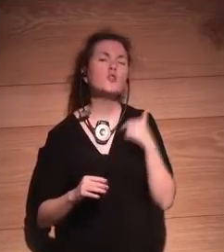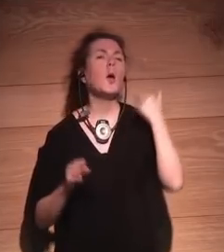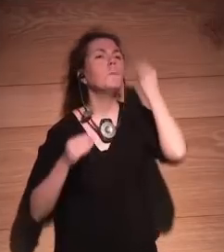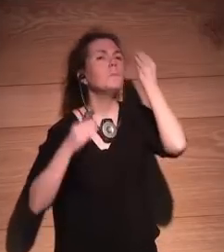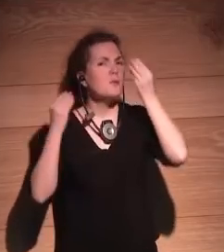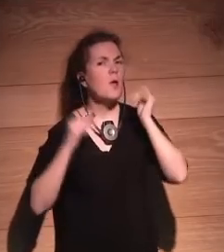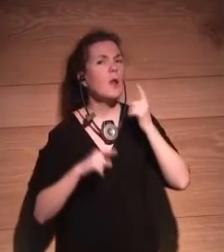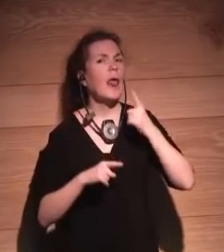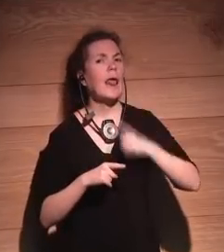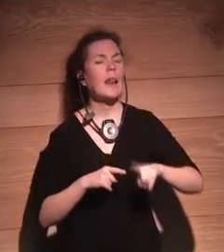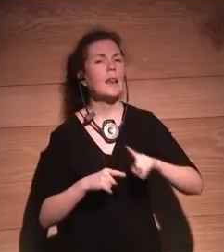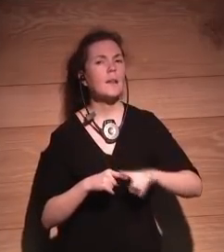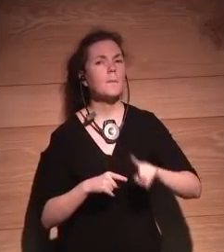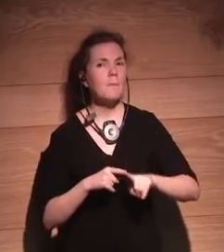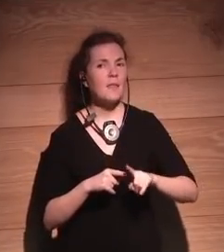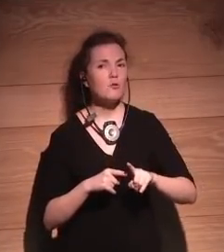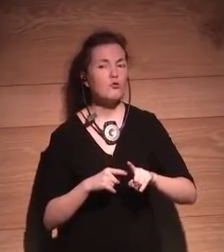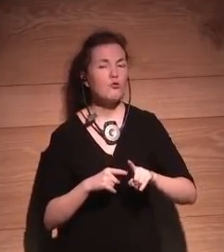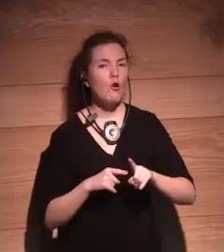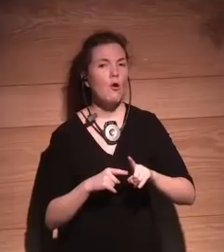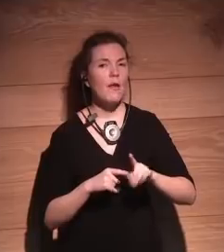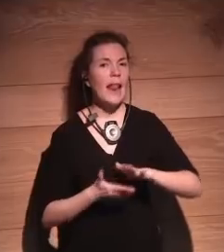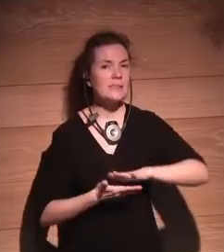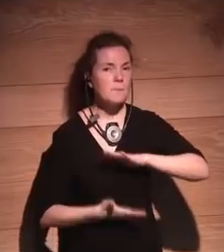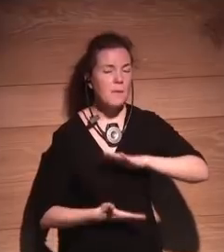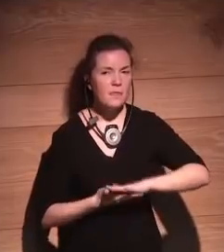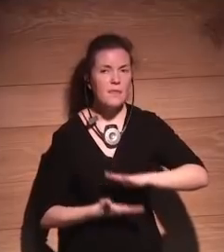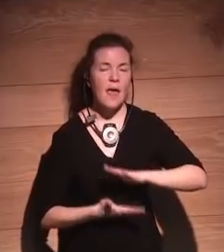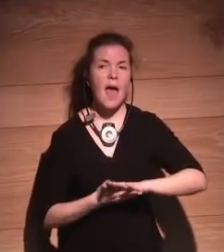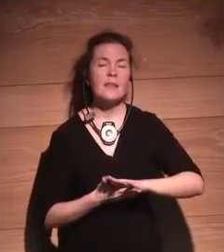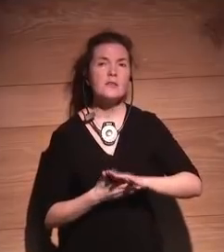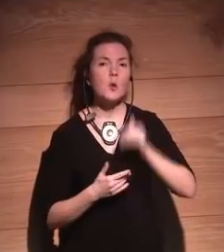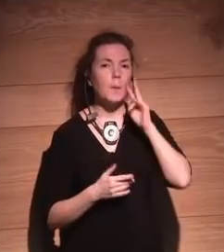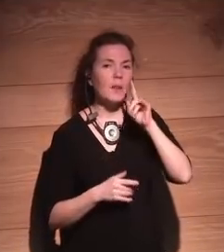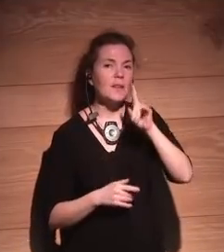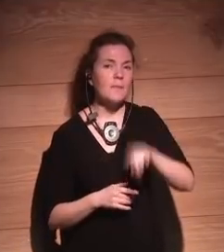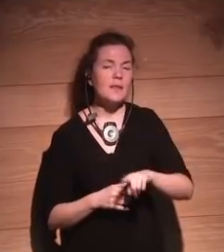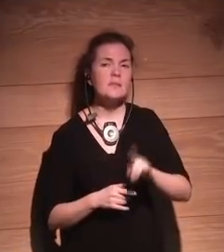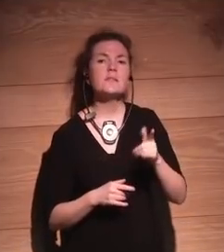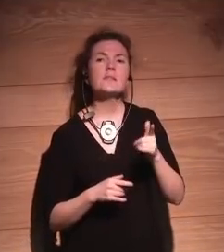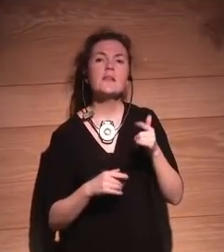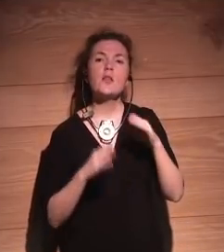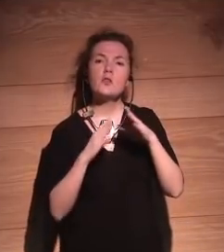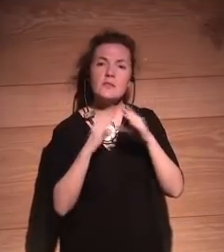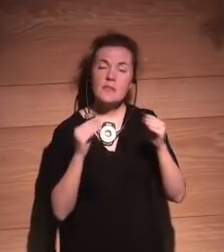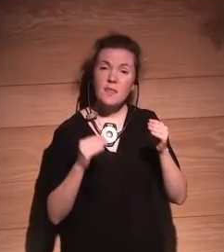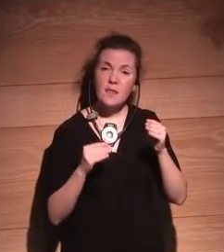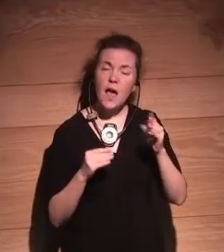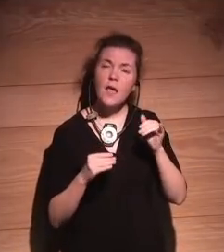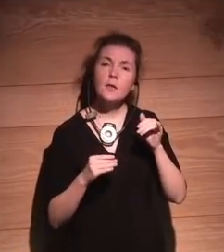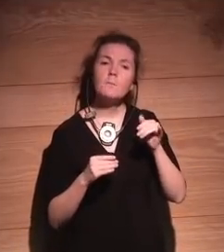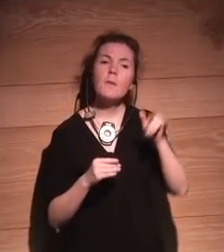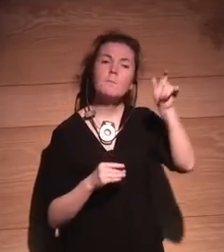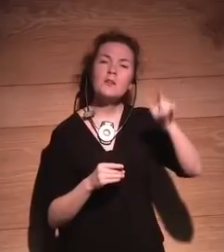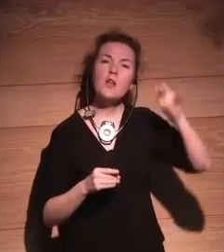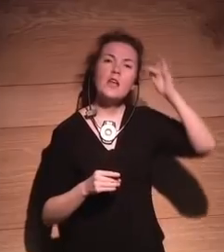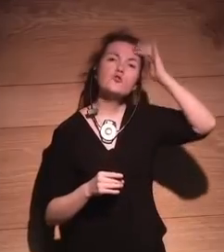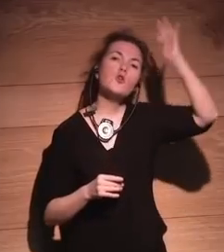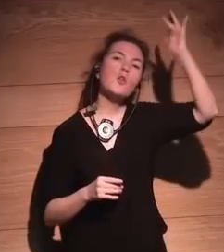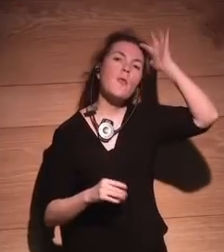un elemento en las facultades, y eso sí también lo veo, porque también hay un elemento soñador en